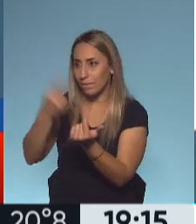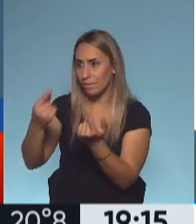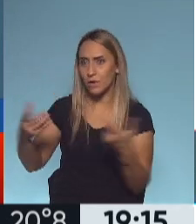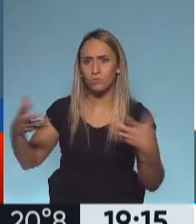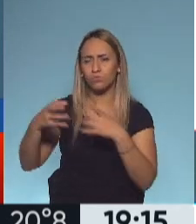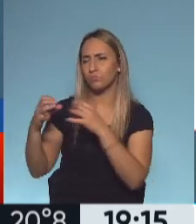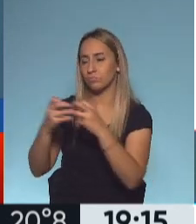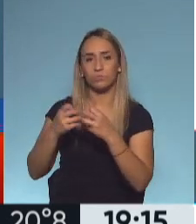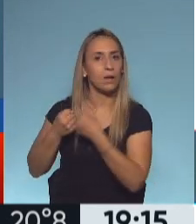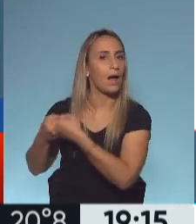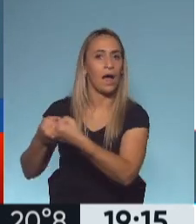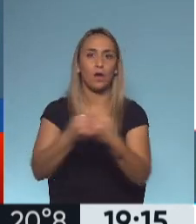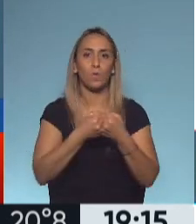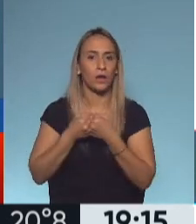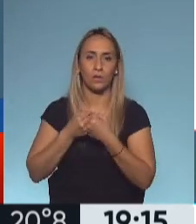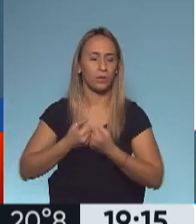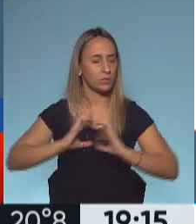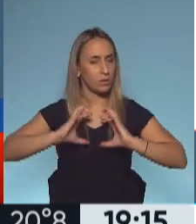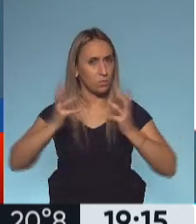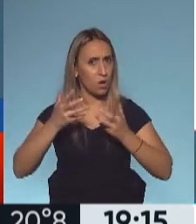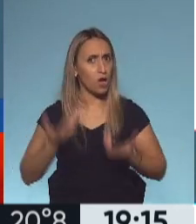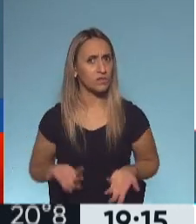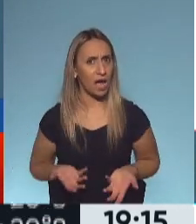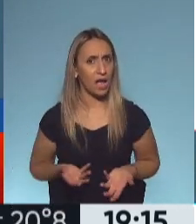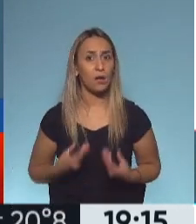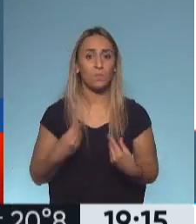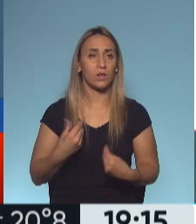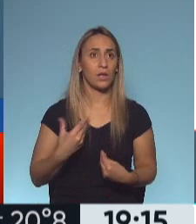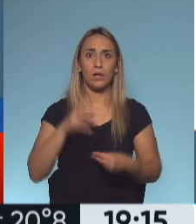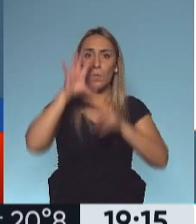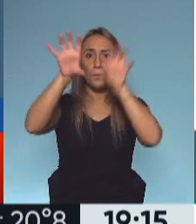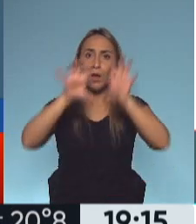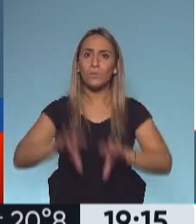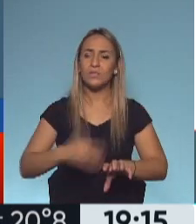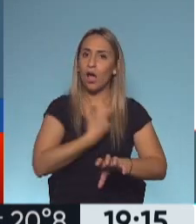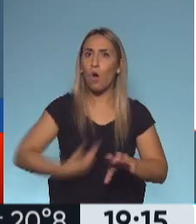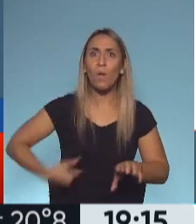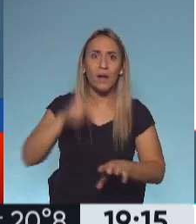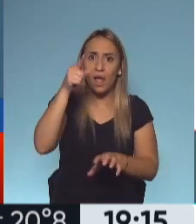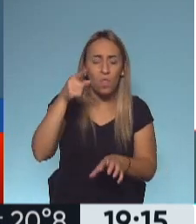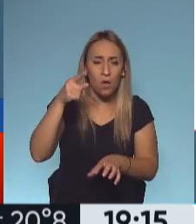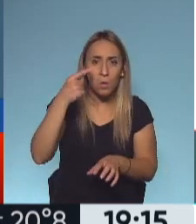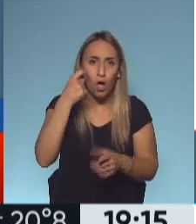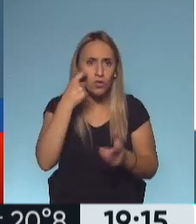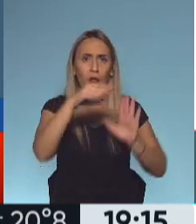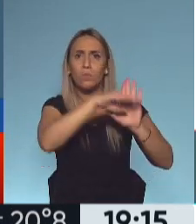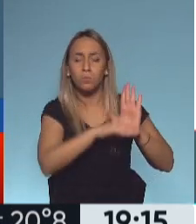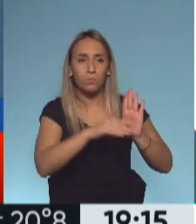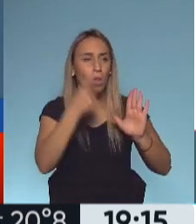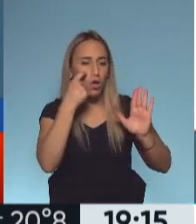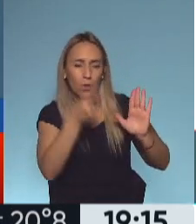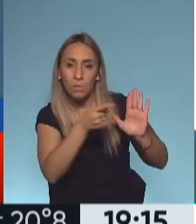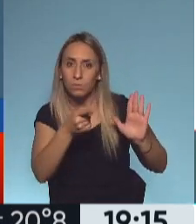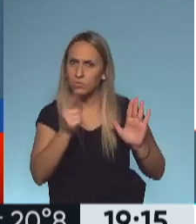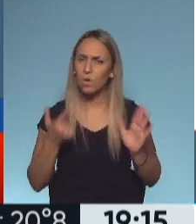que había mucha bronca porque los gobernadores y gobernadores... porque no se cumplen las medidas. ¿Es así? Exacto, sí. Es una falta de respeto. La verdad,